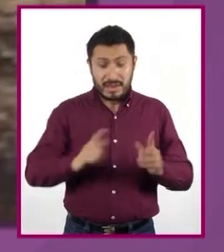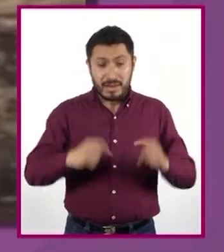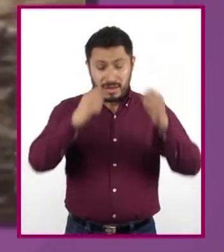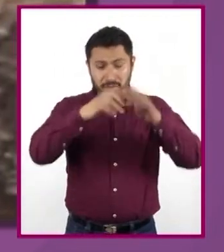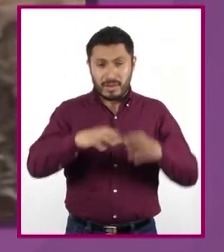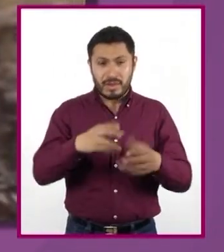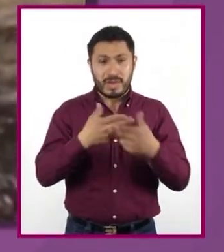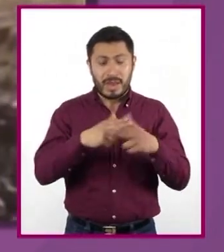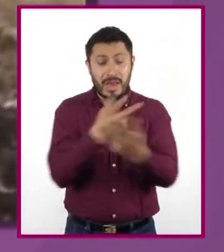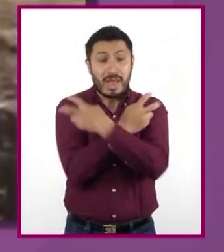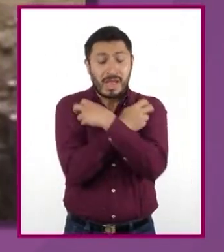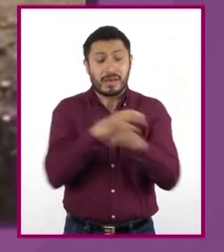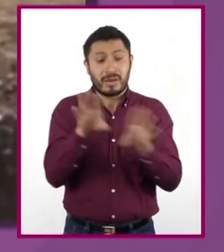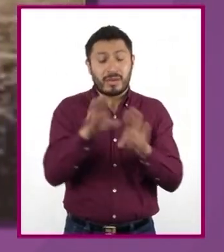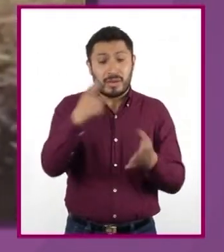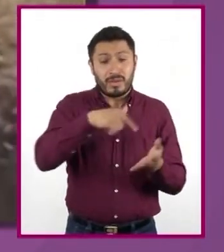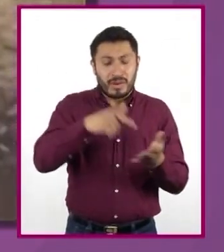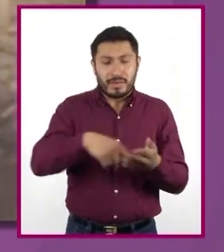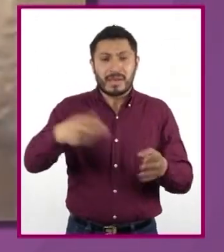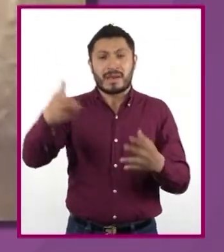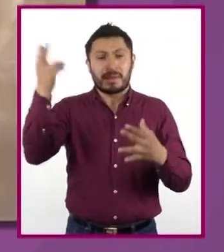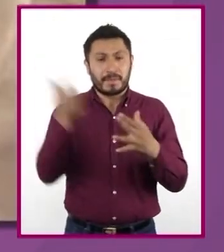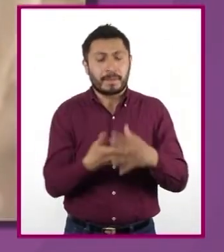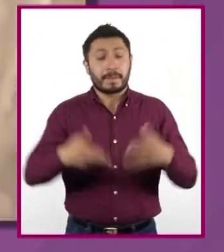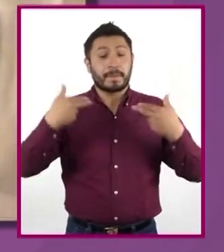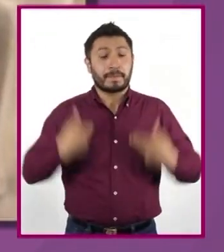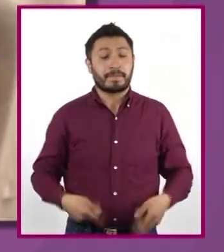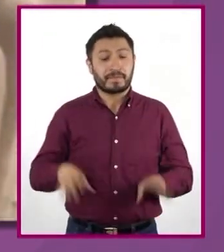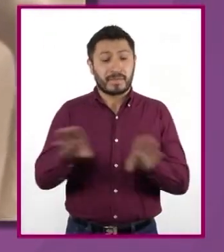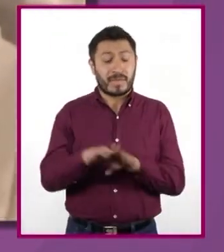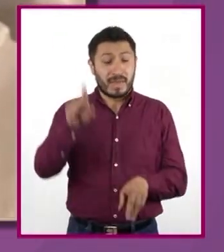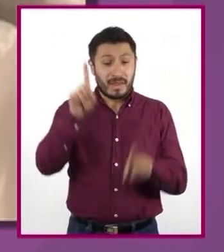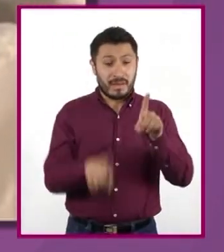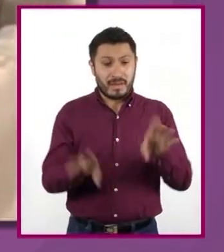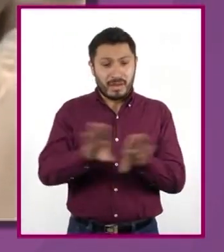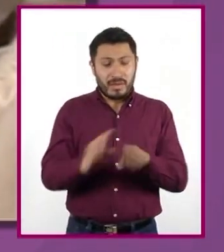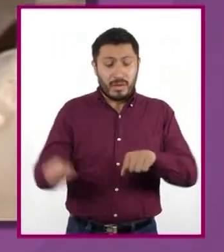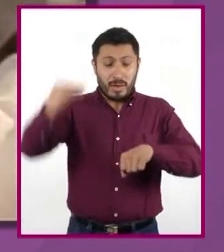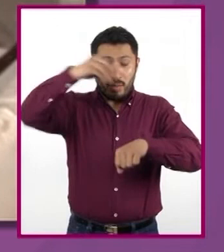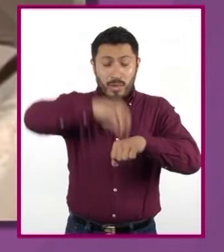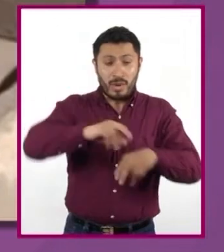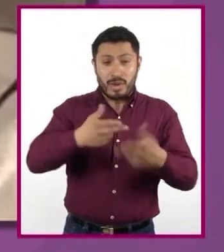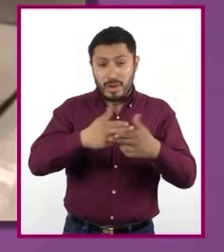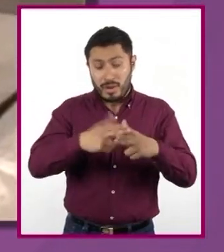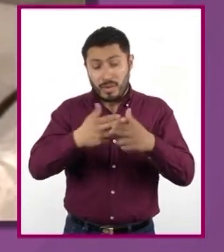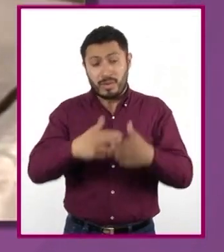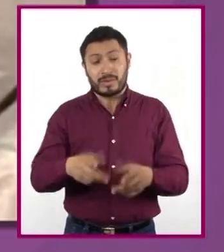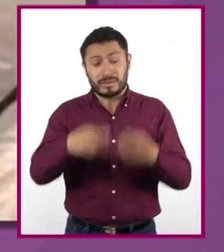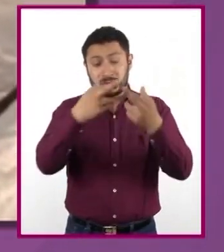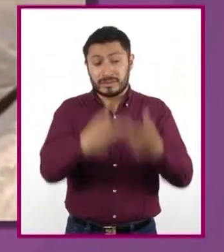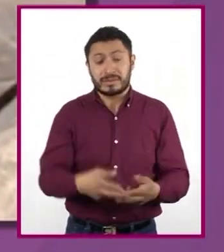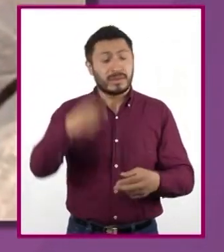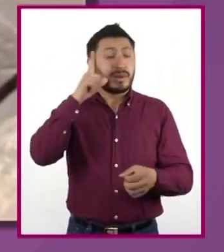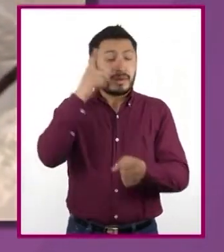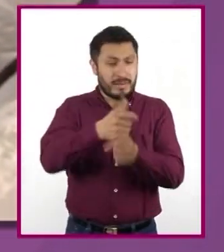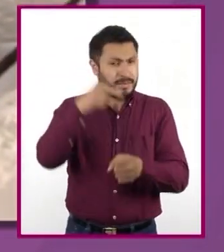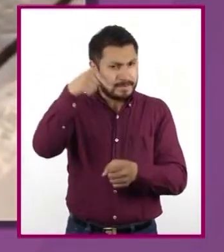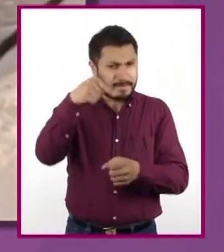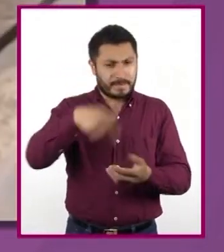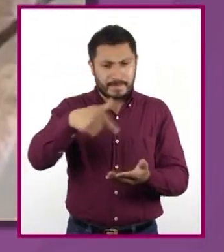es un recinto relacionado con sacrificios humanos, a juzgar por la colocación de los restos óseos que ahí se encontraron.